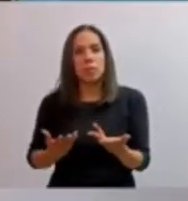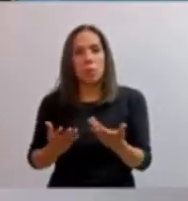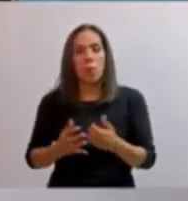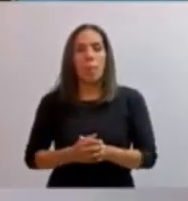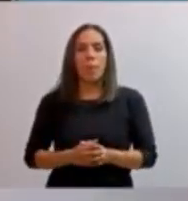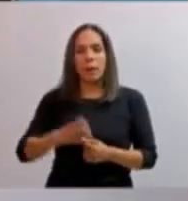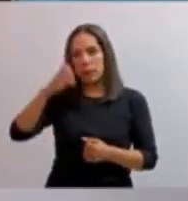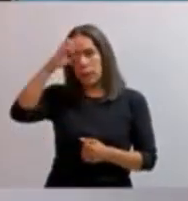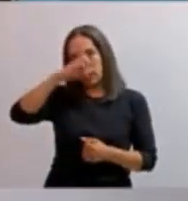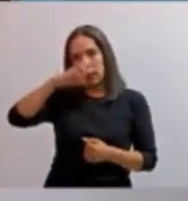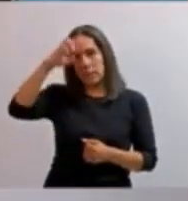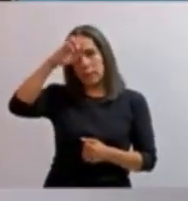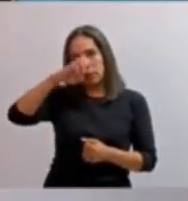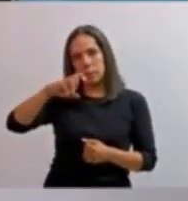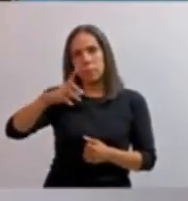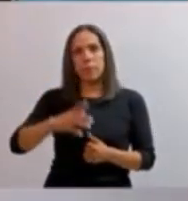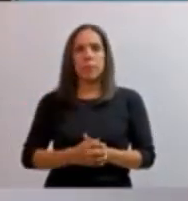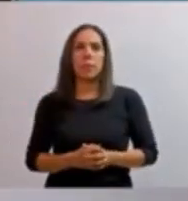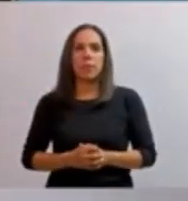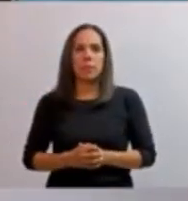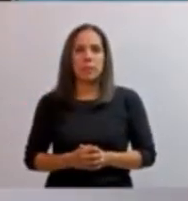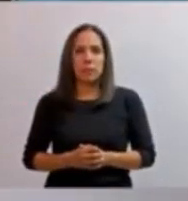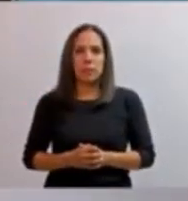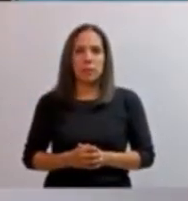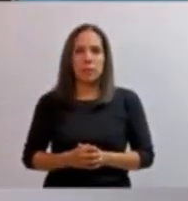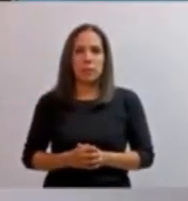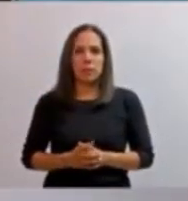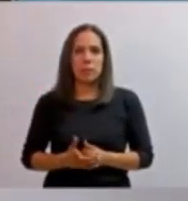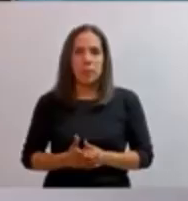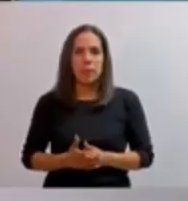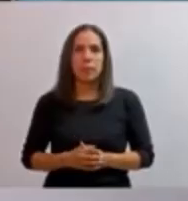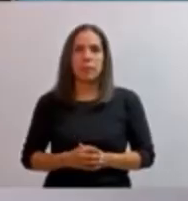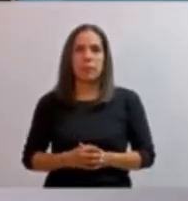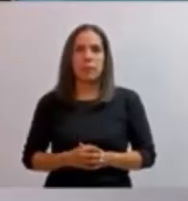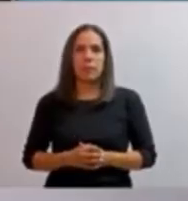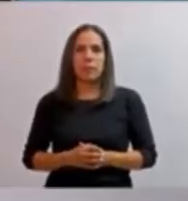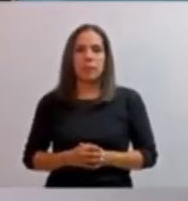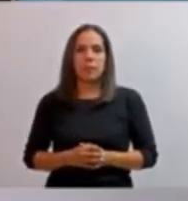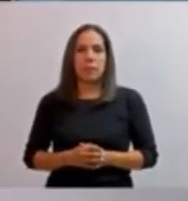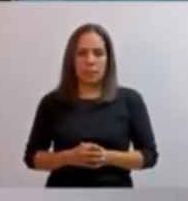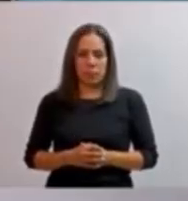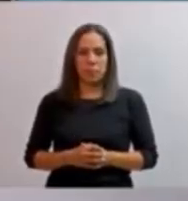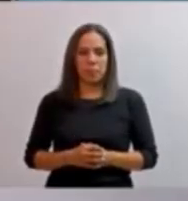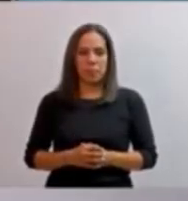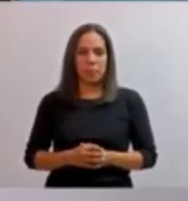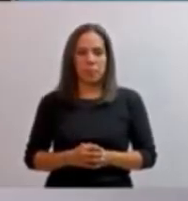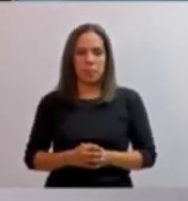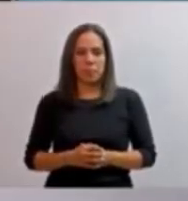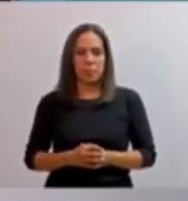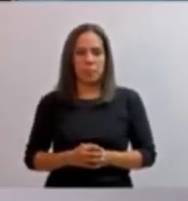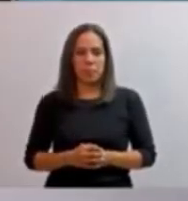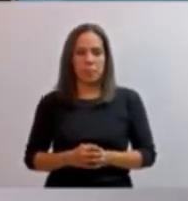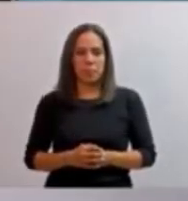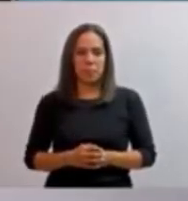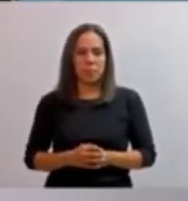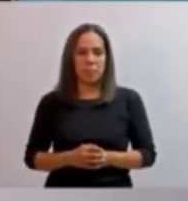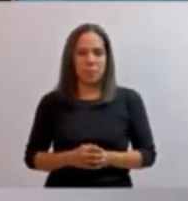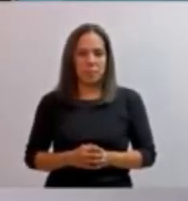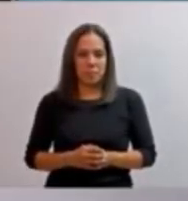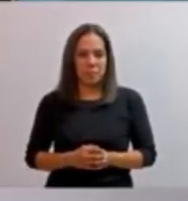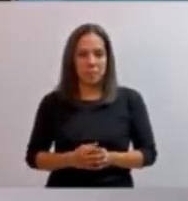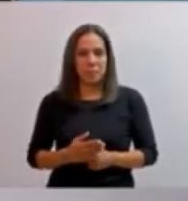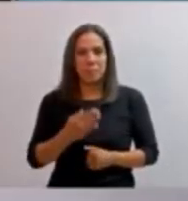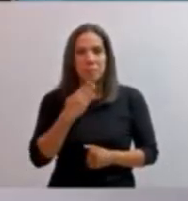sus experiencias, con la finalidad de darle ya un cierre al conversatorio. Bien, pues